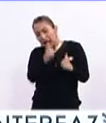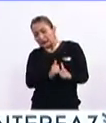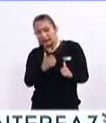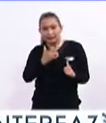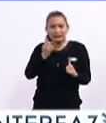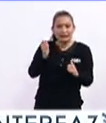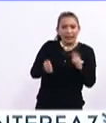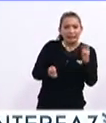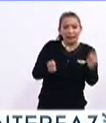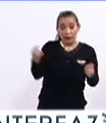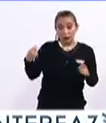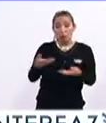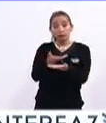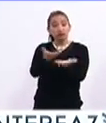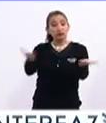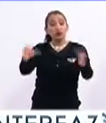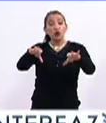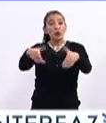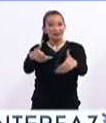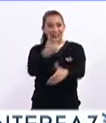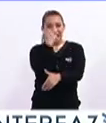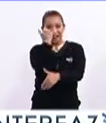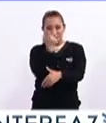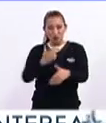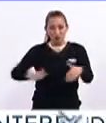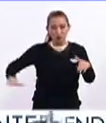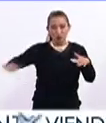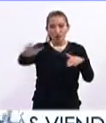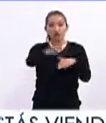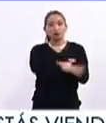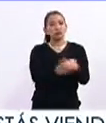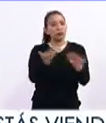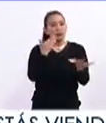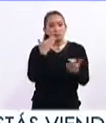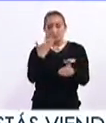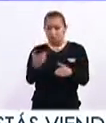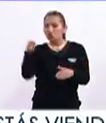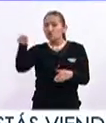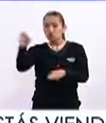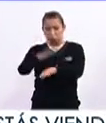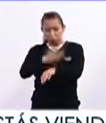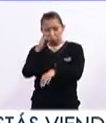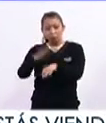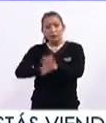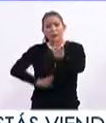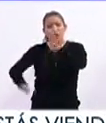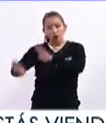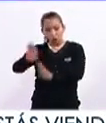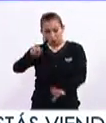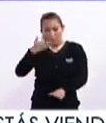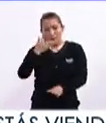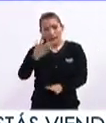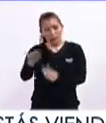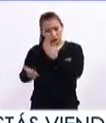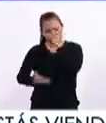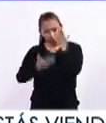la oportunidad a la comunidad de sí ser un excelente biólogo, un